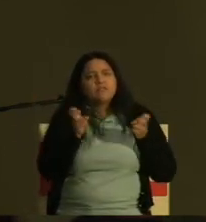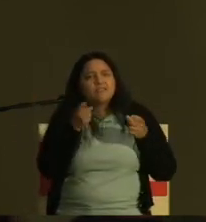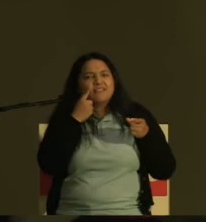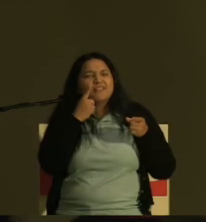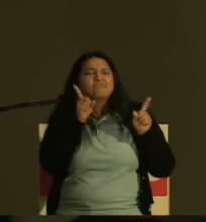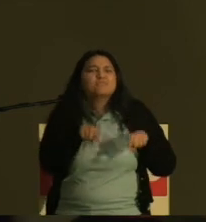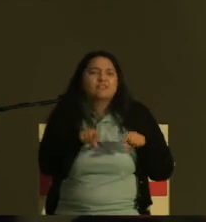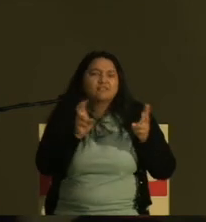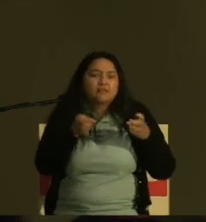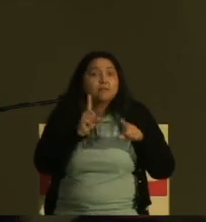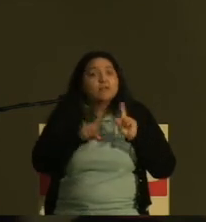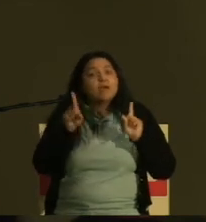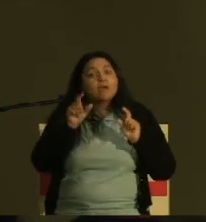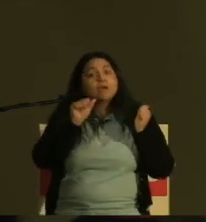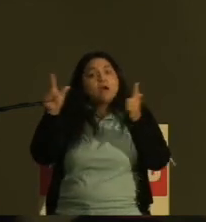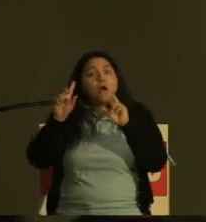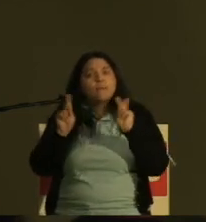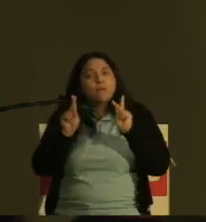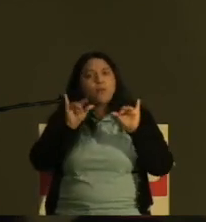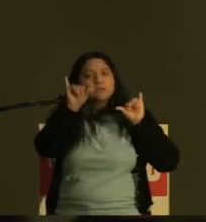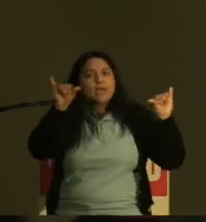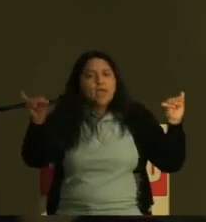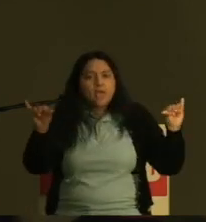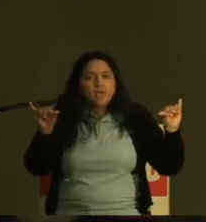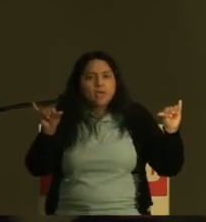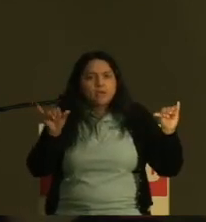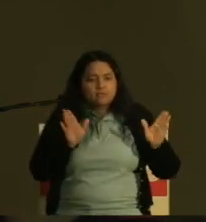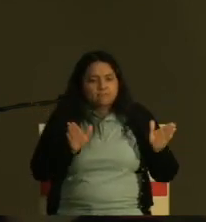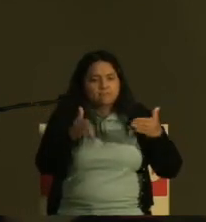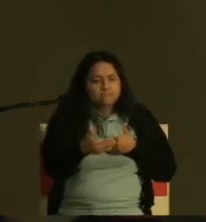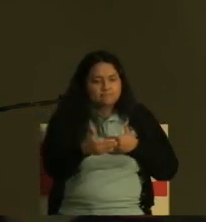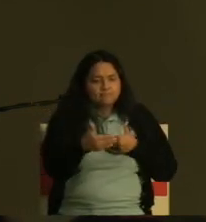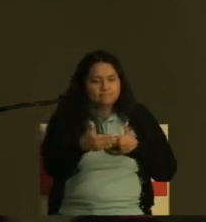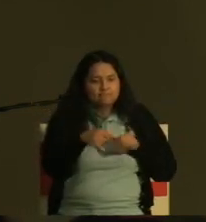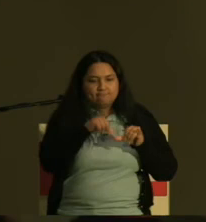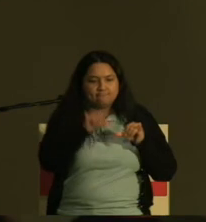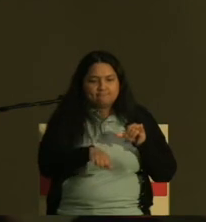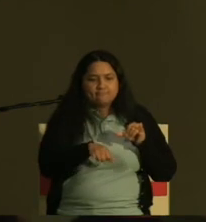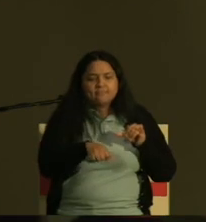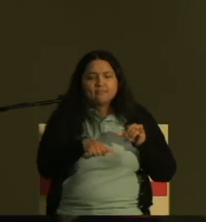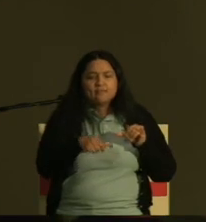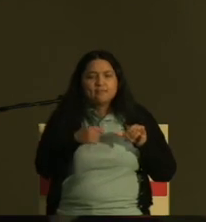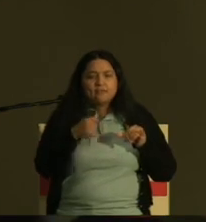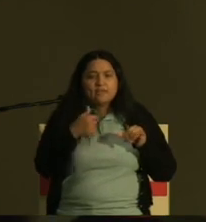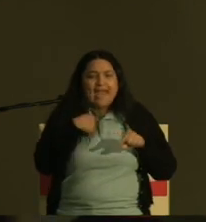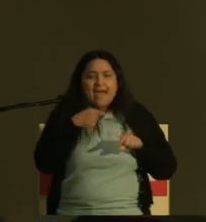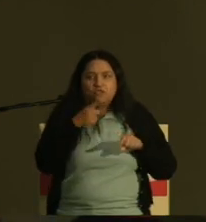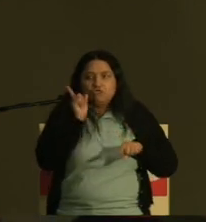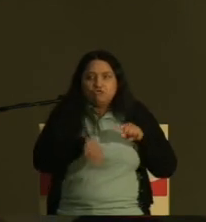se encerraron, esa cuerda se distendió y entonces yo no pude soportar el